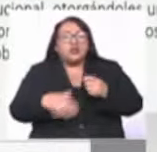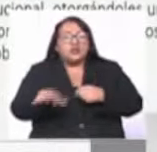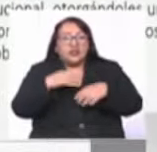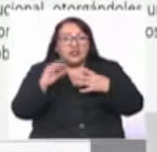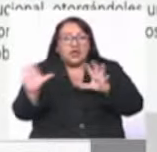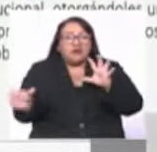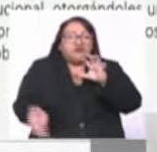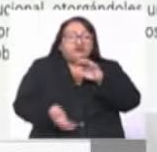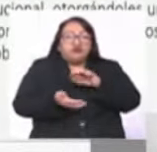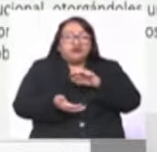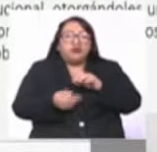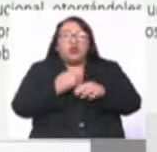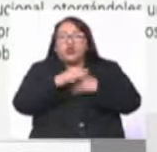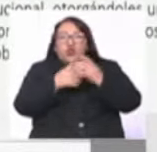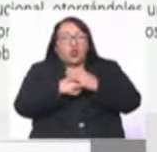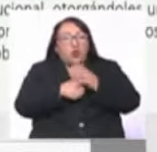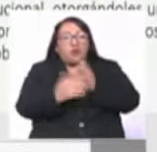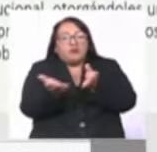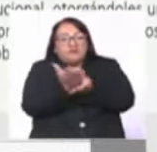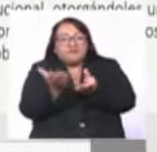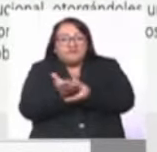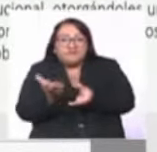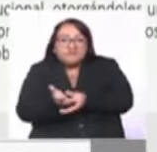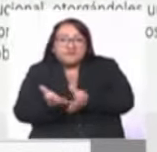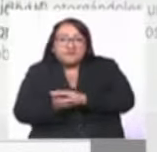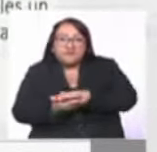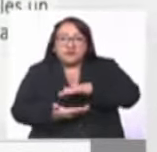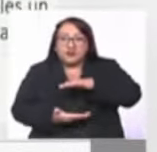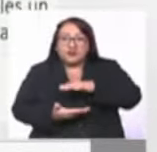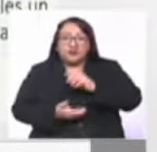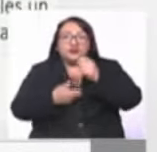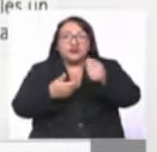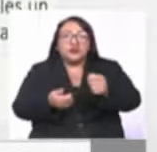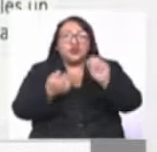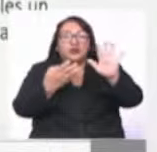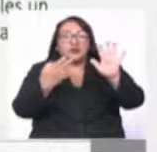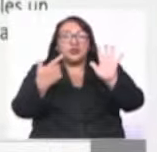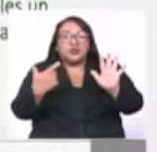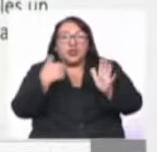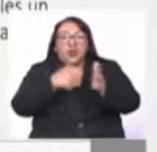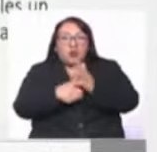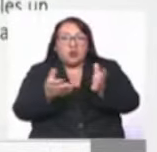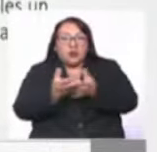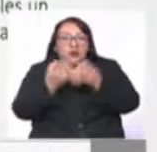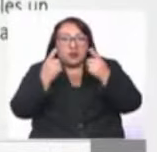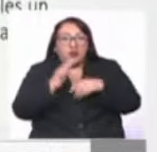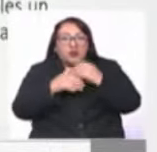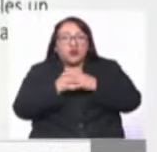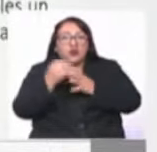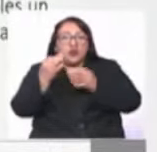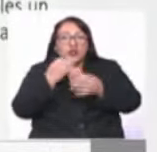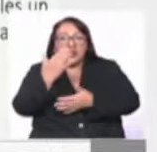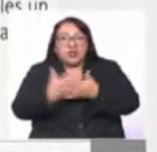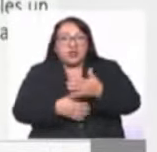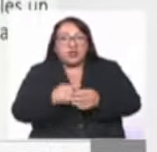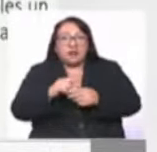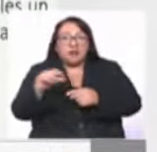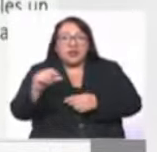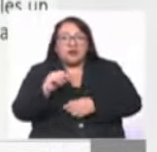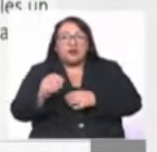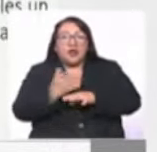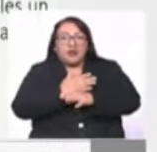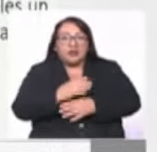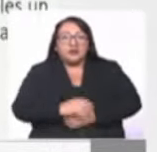adjuntaron todos estos documentos en cada notificación en la cantidad de 97 folios conforme el detalle descrito en el párrafo